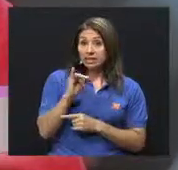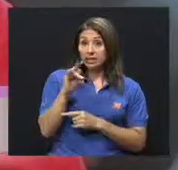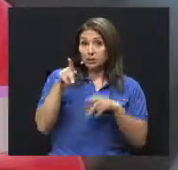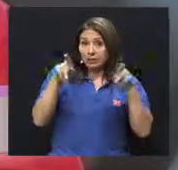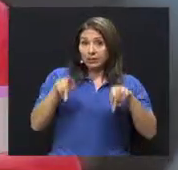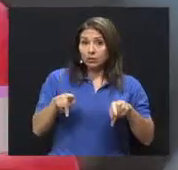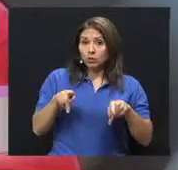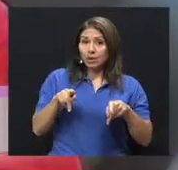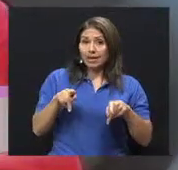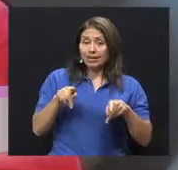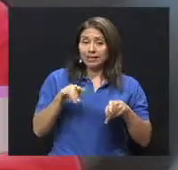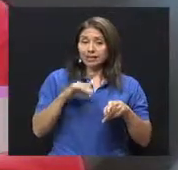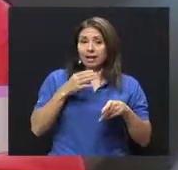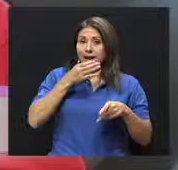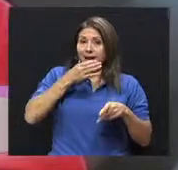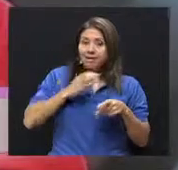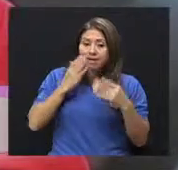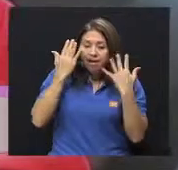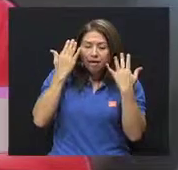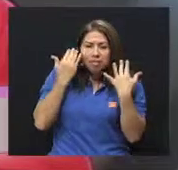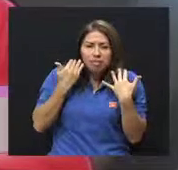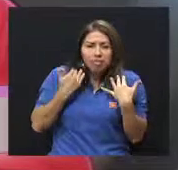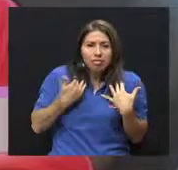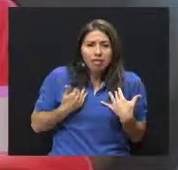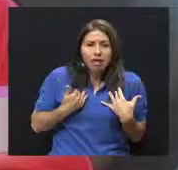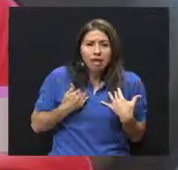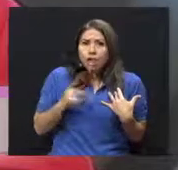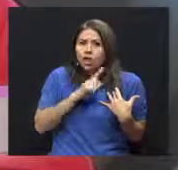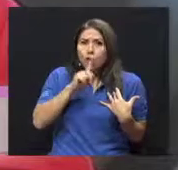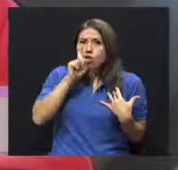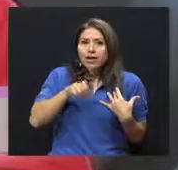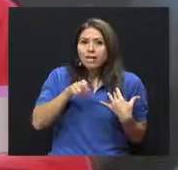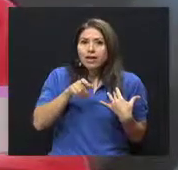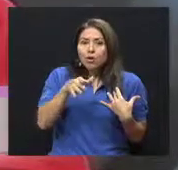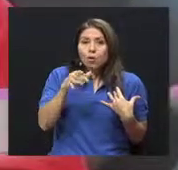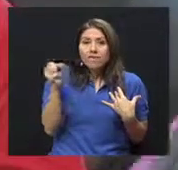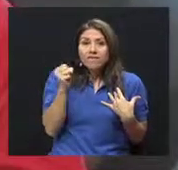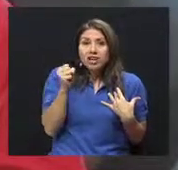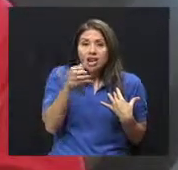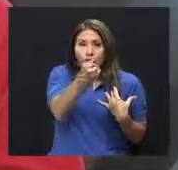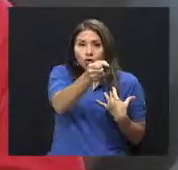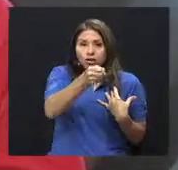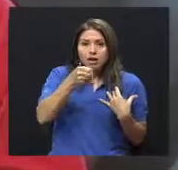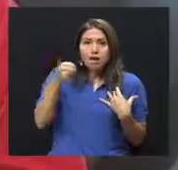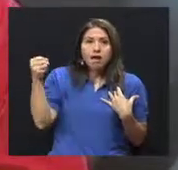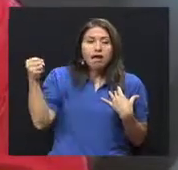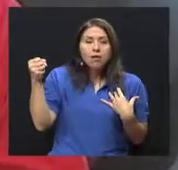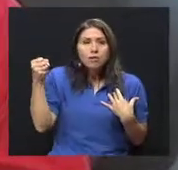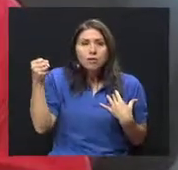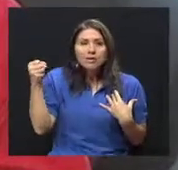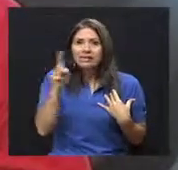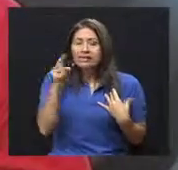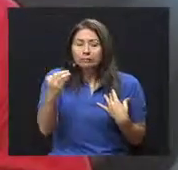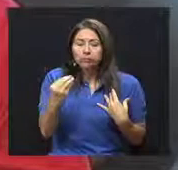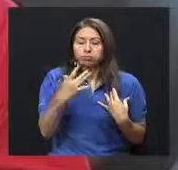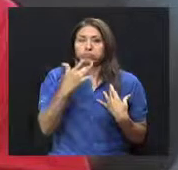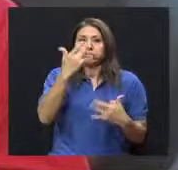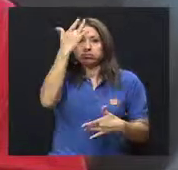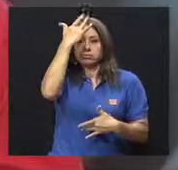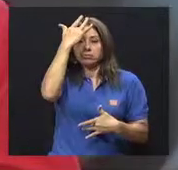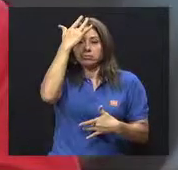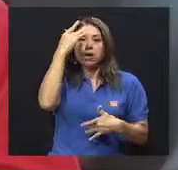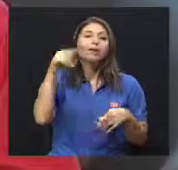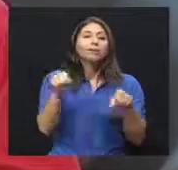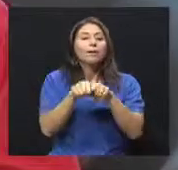Que si uno anda caliente, no meter la cabeza en el refrigerador, se resfría. O también